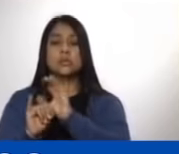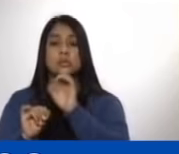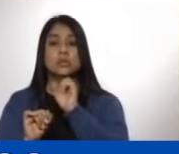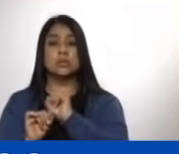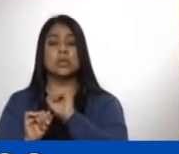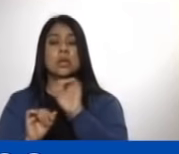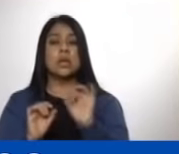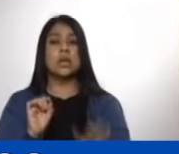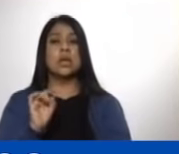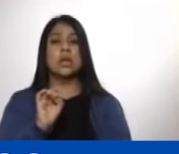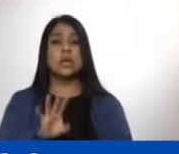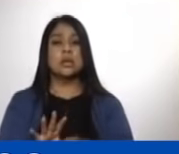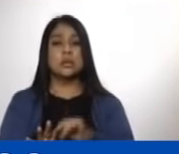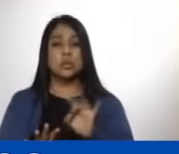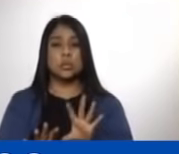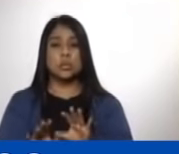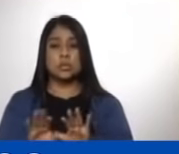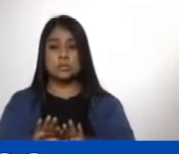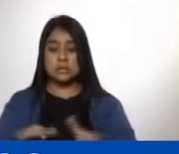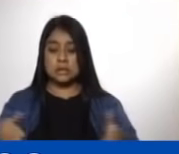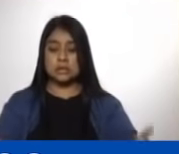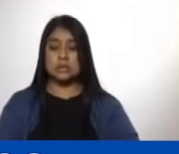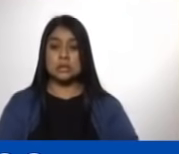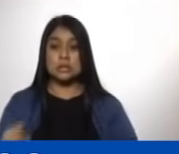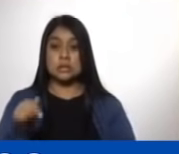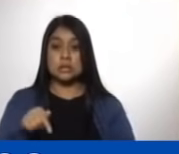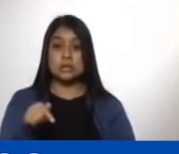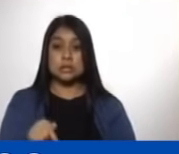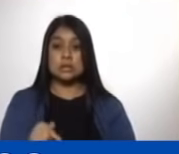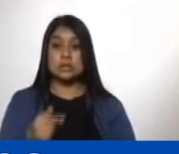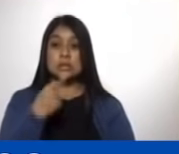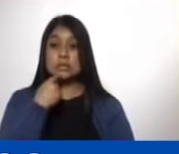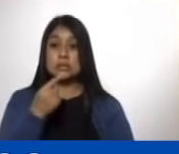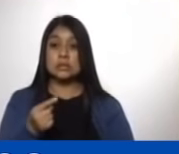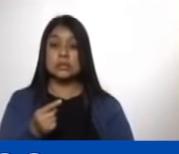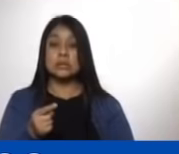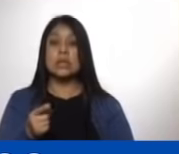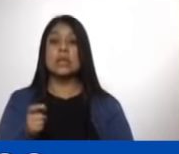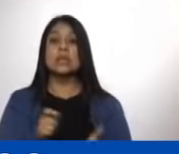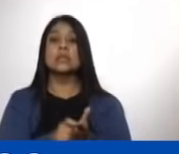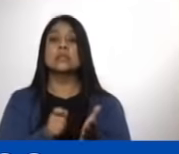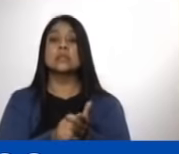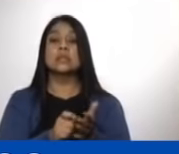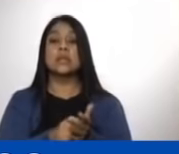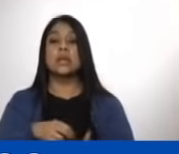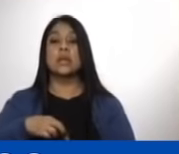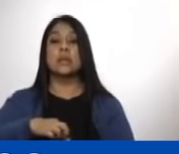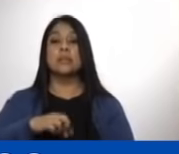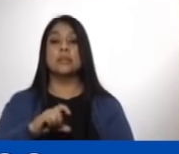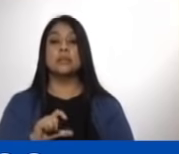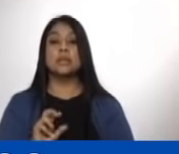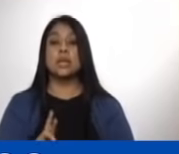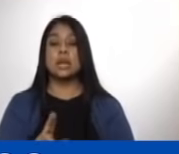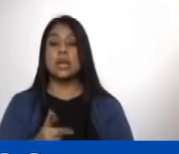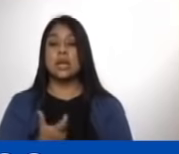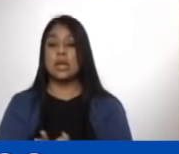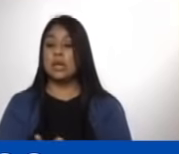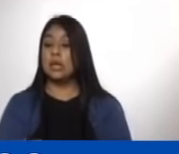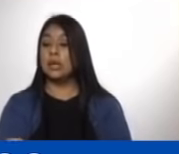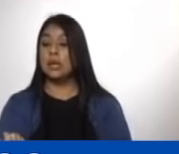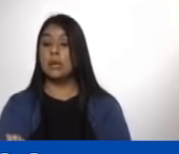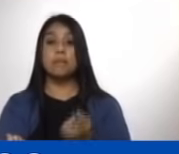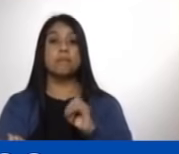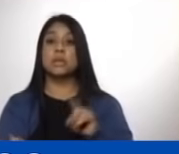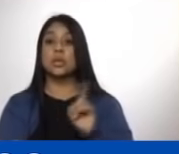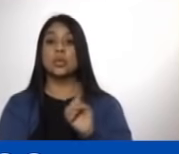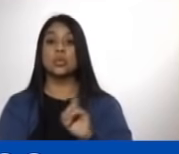mesas de centros donde dice prueba de PCR y se les cobra, pero no se le hace